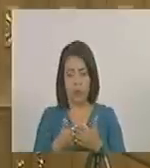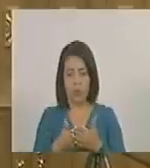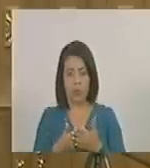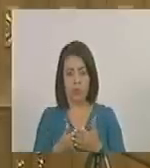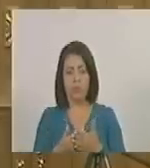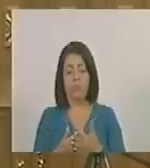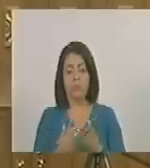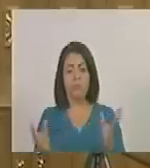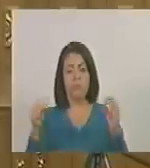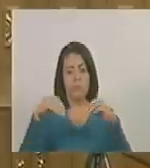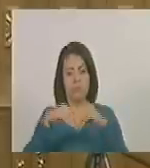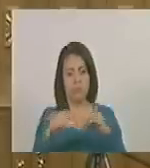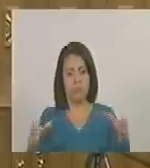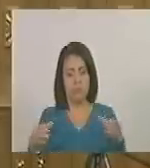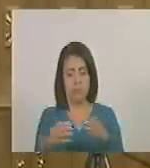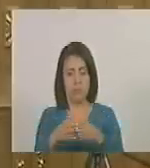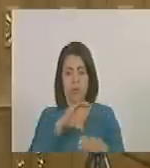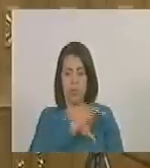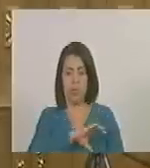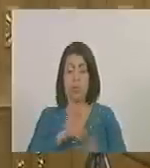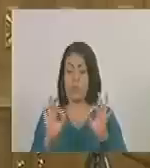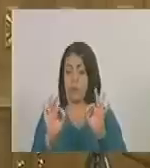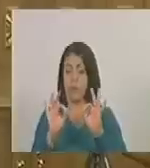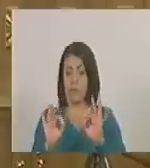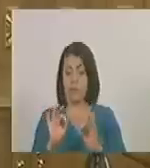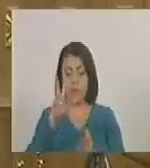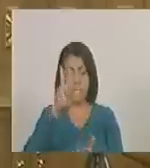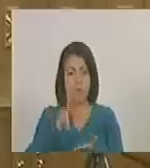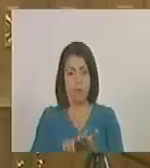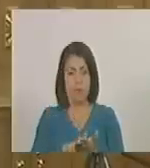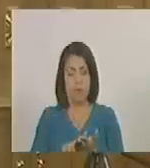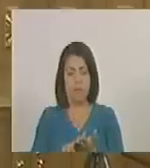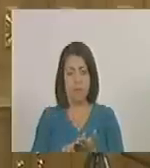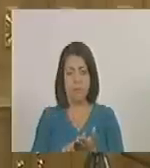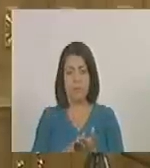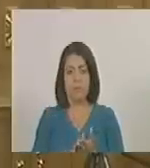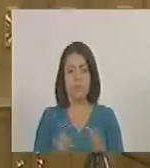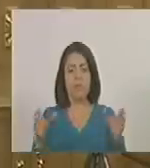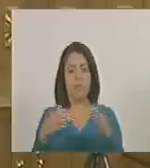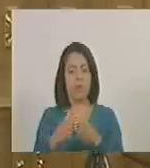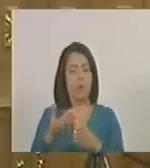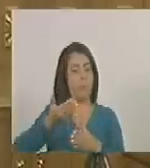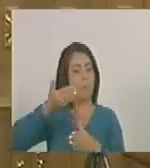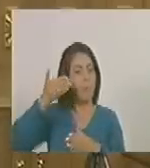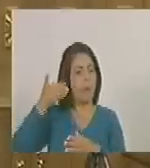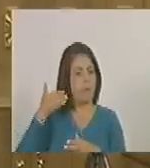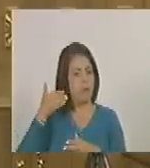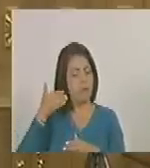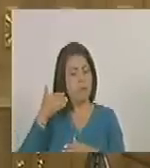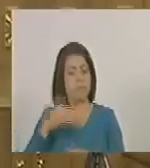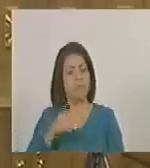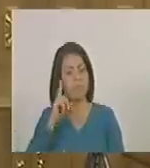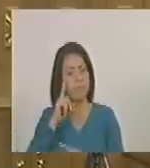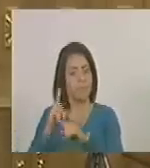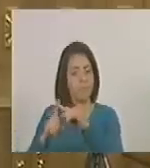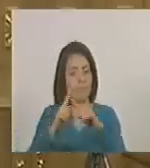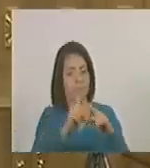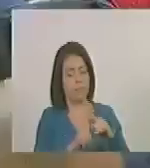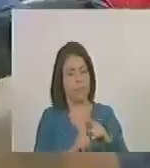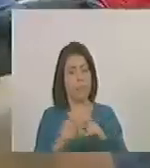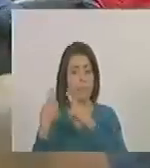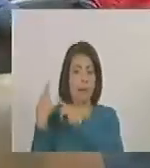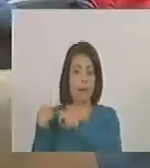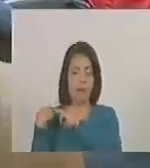la conformación de la comisión especial que fue aprobada en la sesión pasada para identificar el alcance y